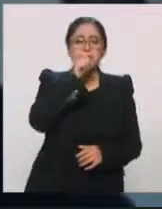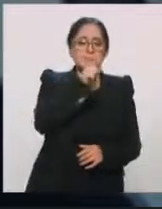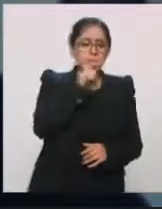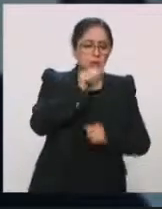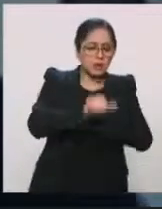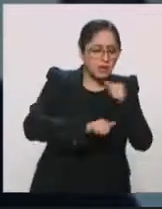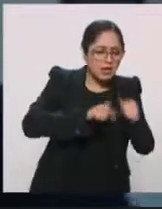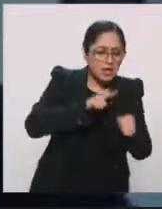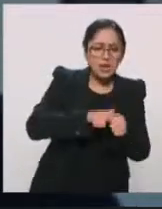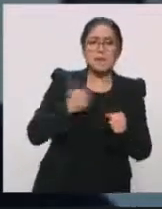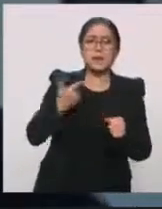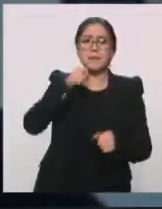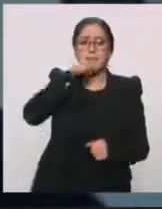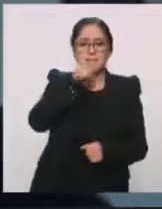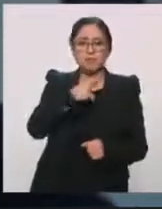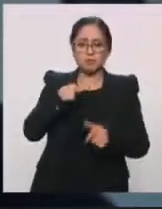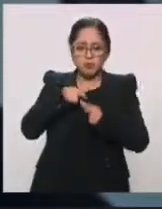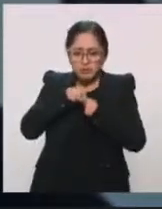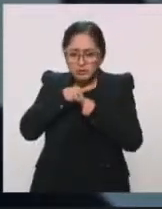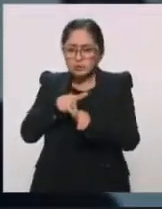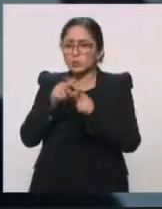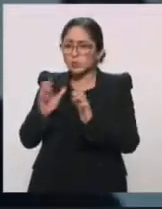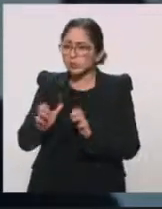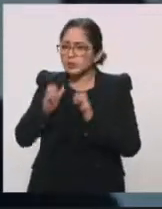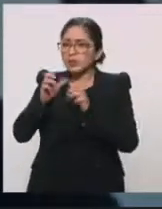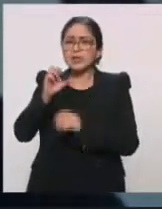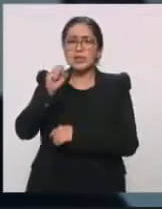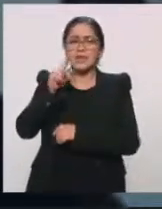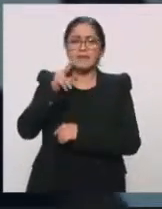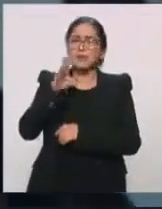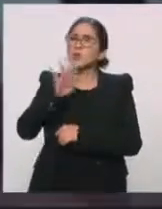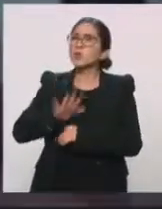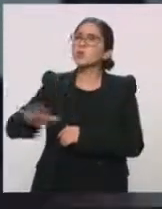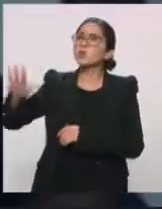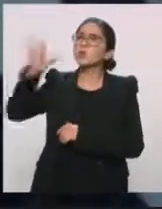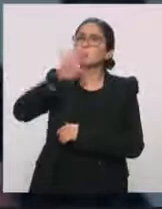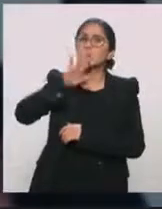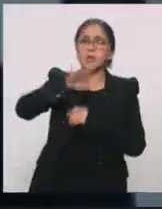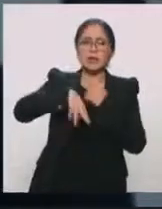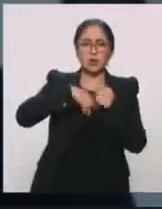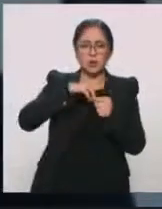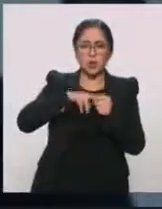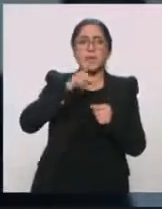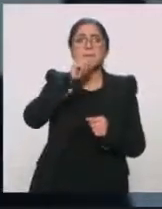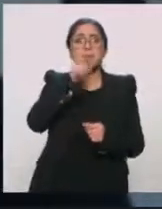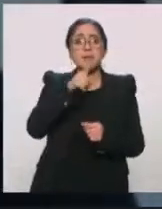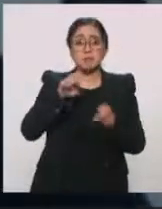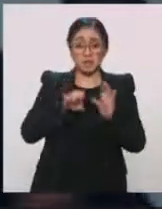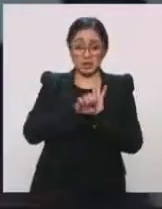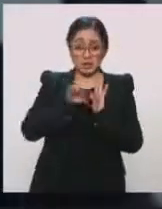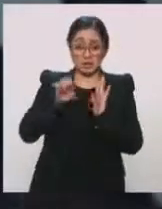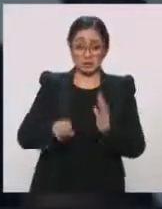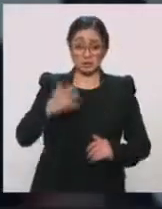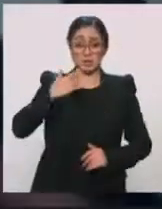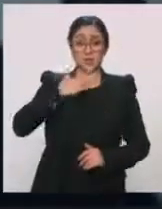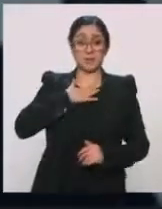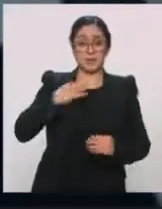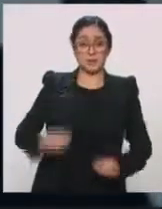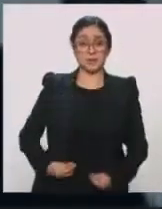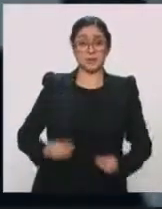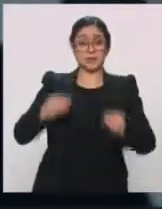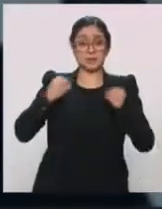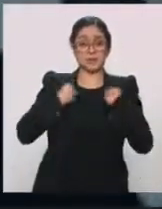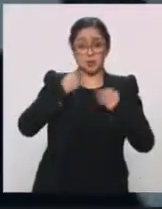la conservación de servicios ambientales, digamos, que entendamos que nuestra supervivencia de ciudad